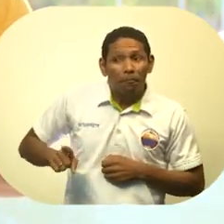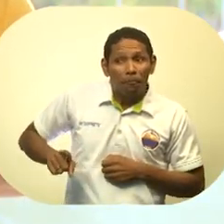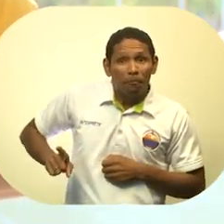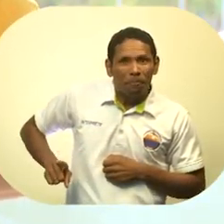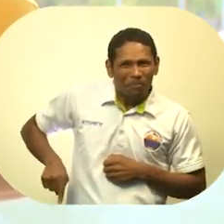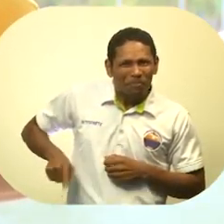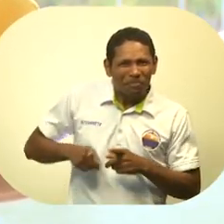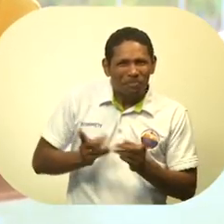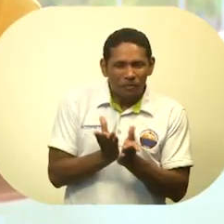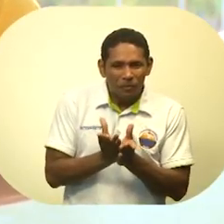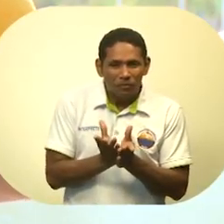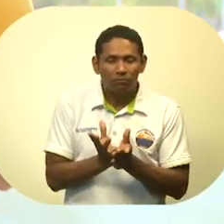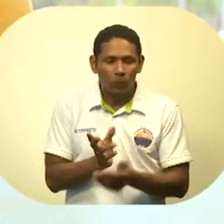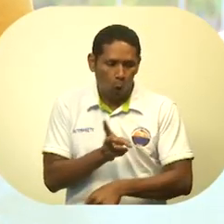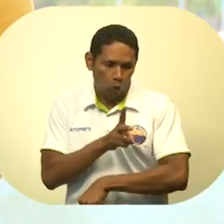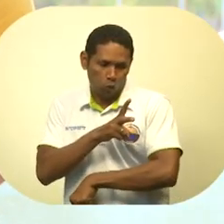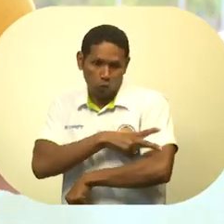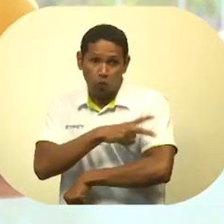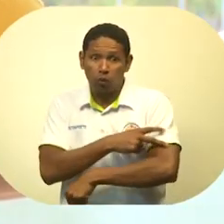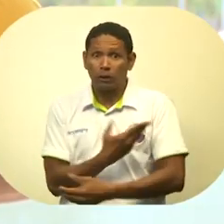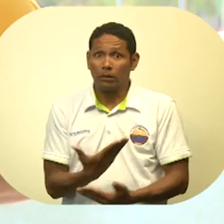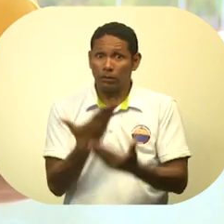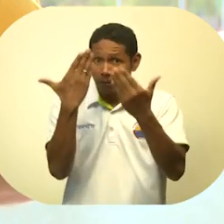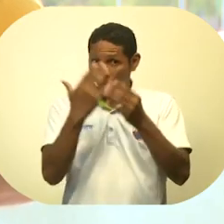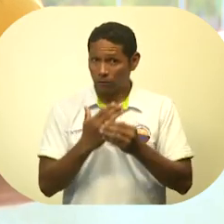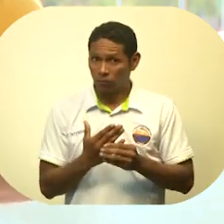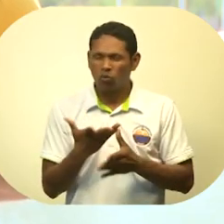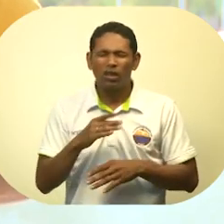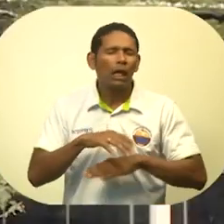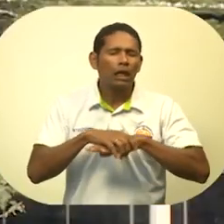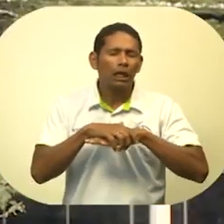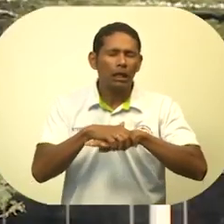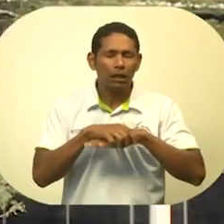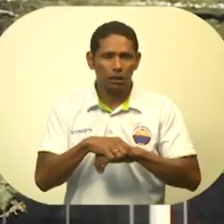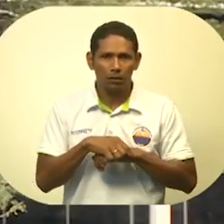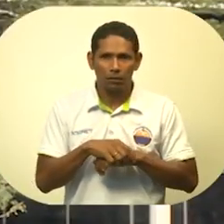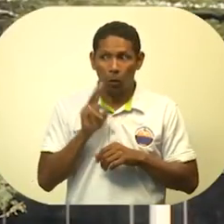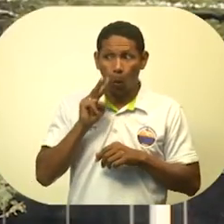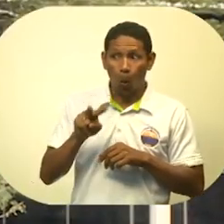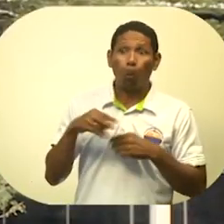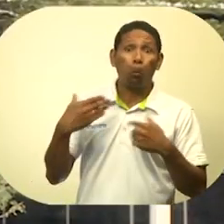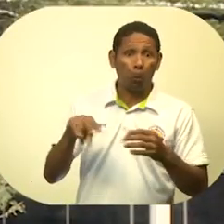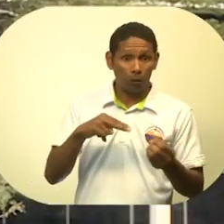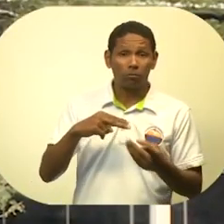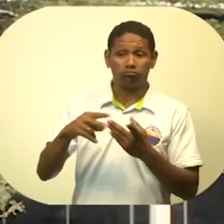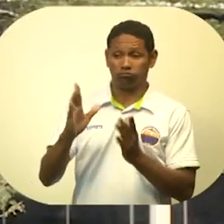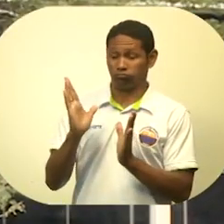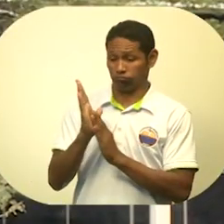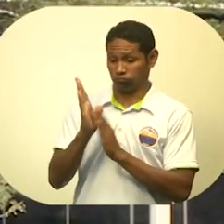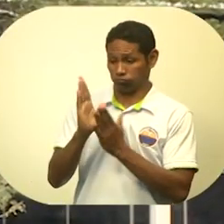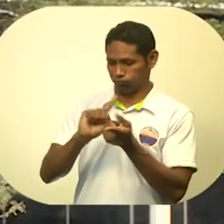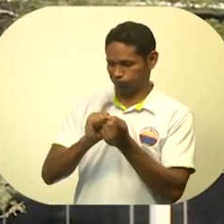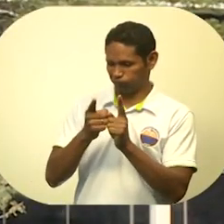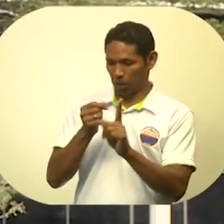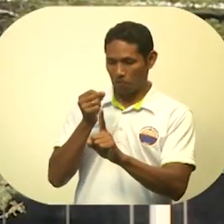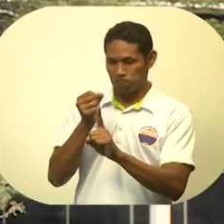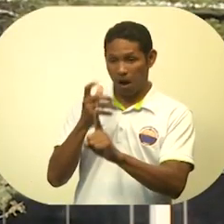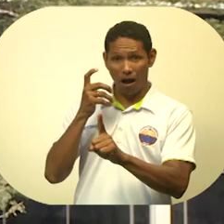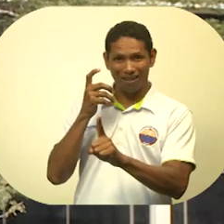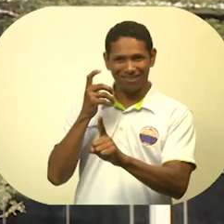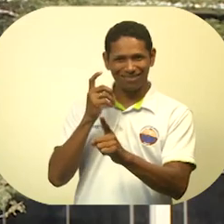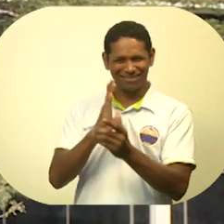Estudiante del programa Talento Magdalena lidera monitorías en dominio del inglés. El acontecimiento demuestra el poder transformador de la educación y